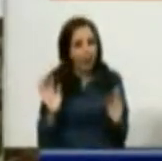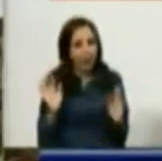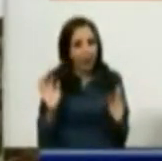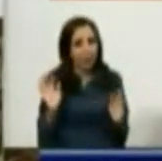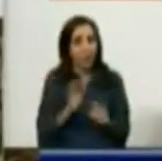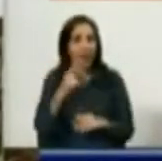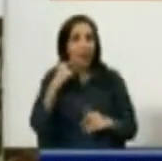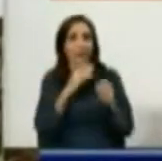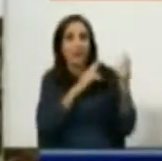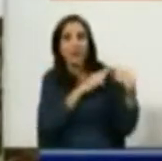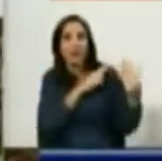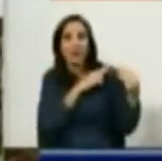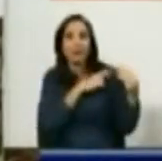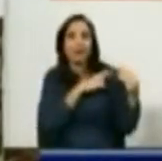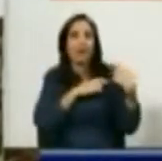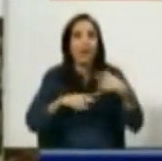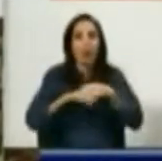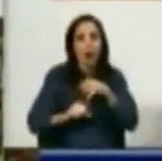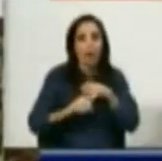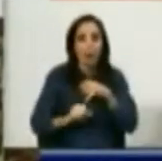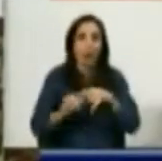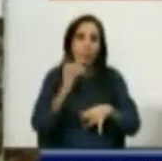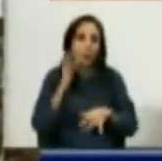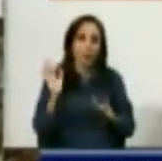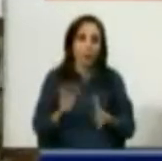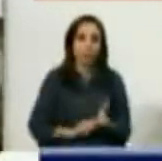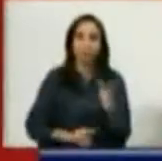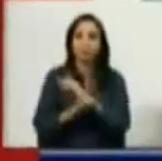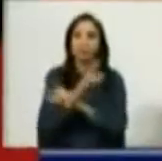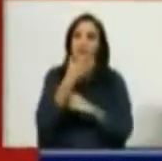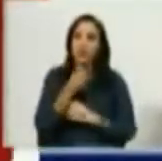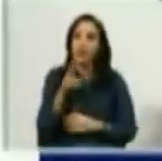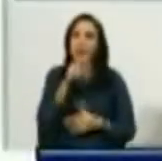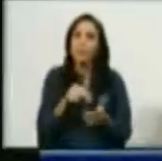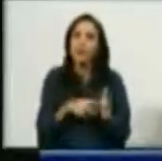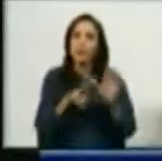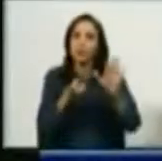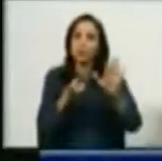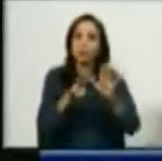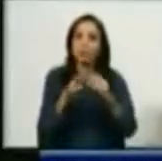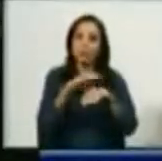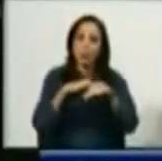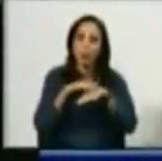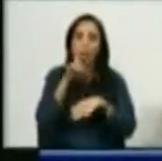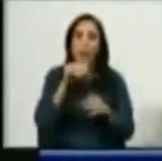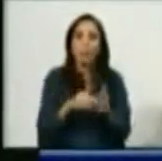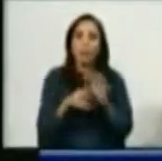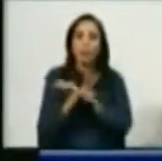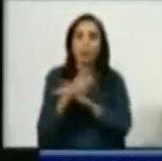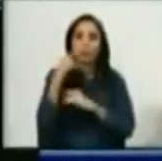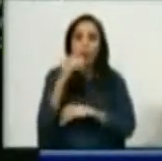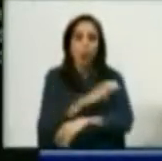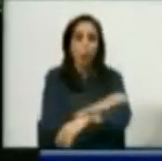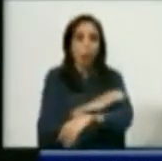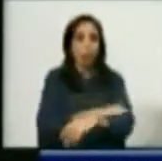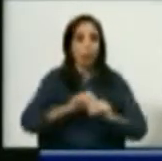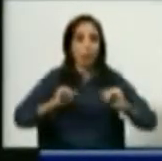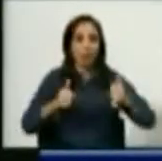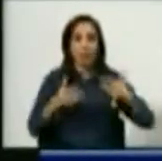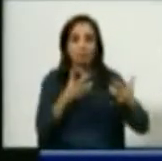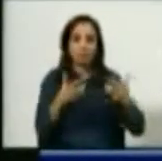ganarle nadie dos de diciembre de dos hace dieciséis años la derecha venezolana inició una acción fascista